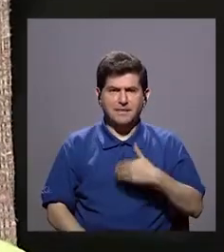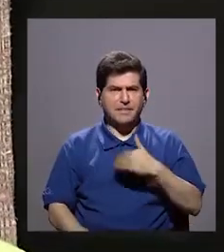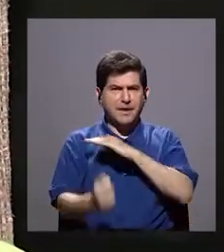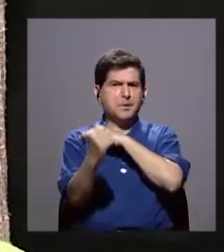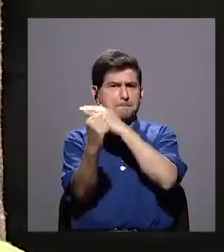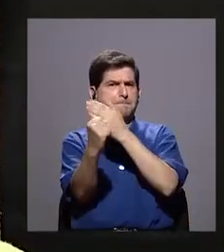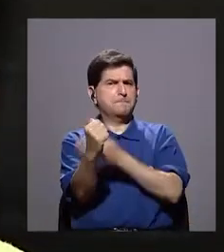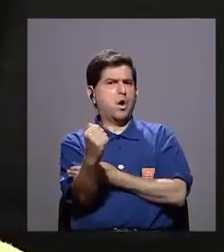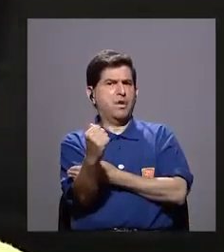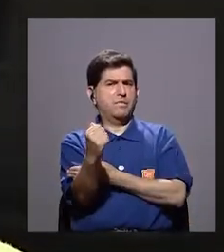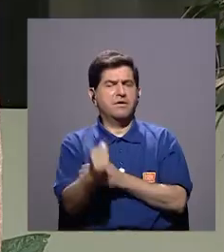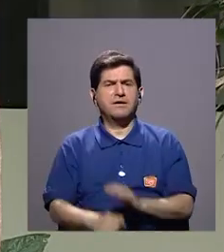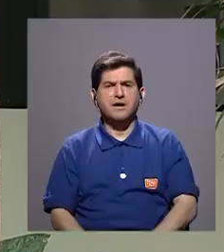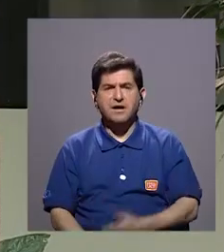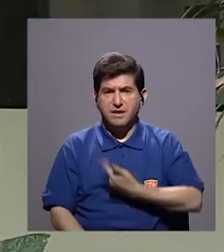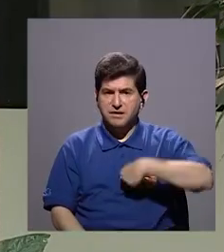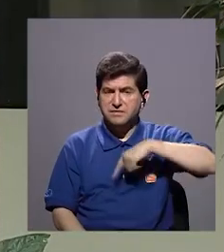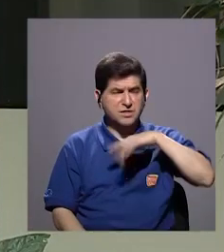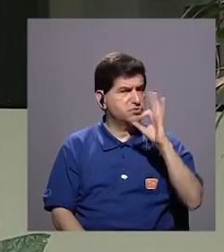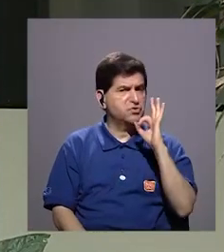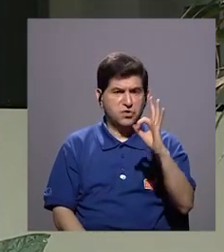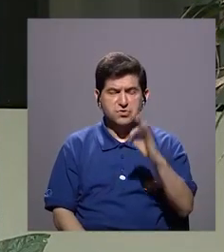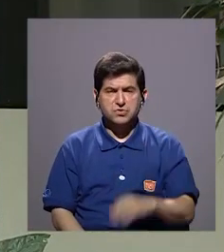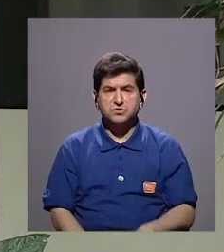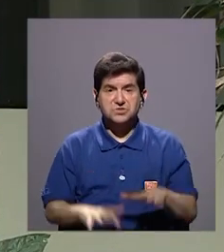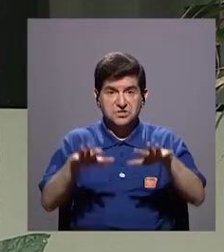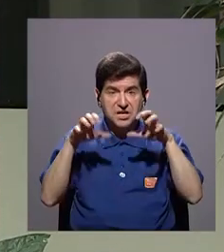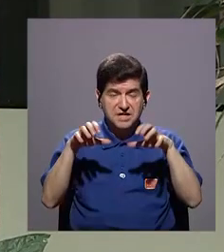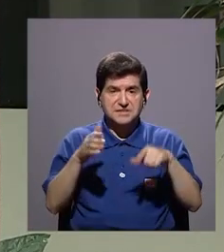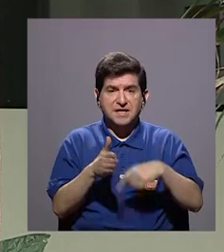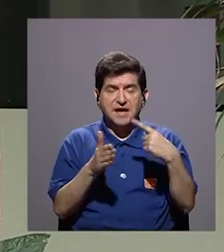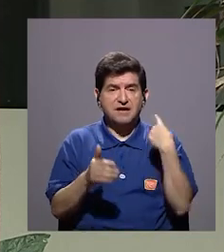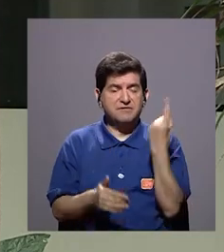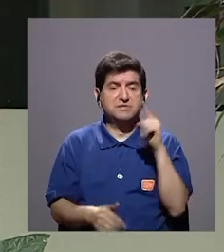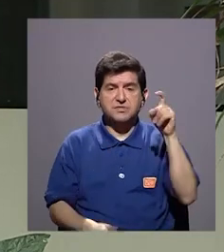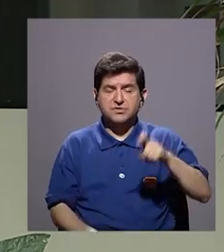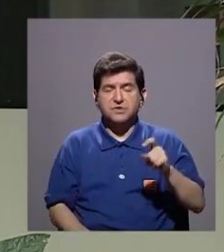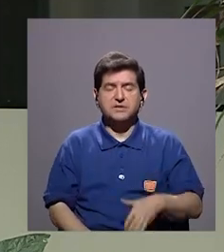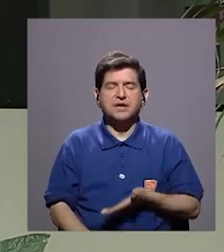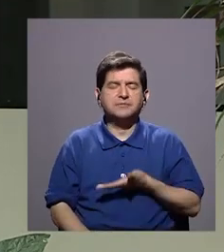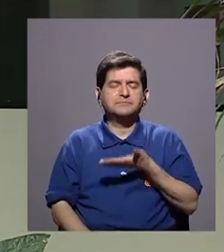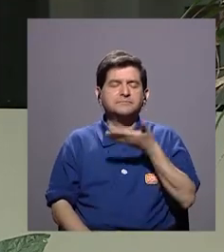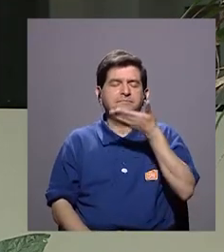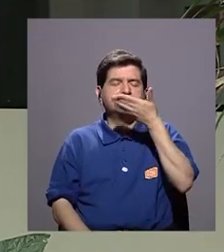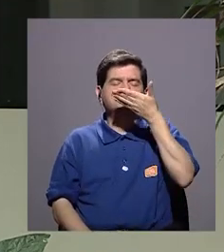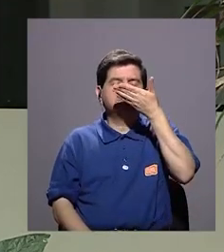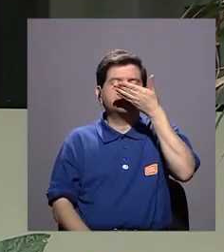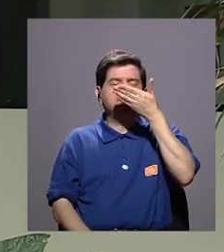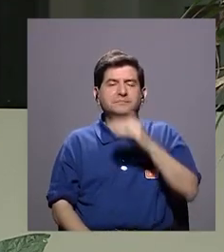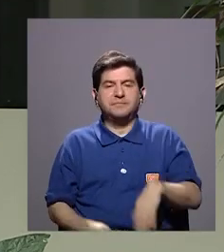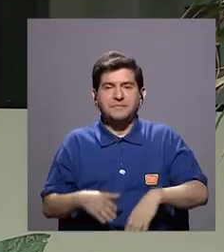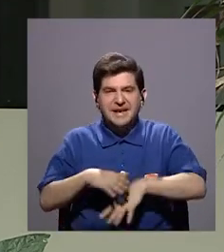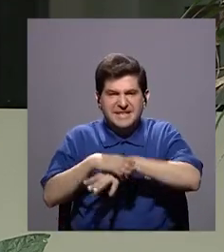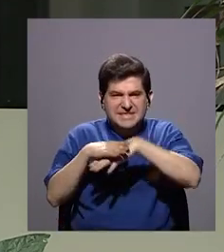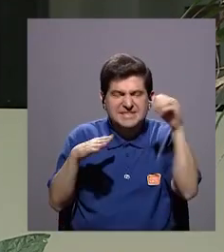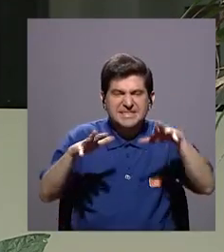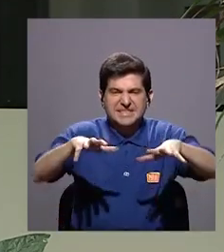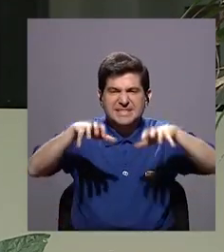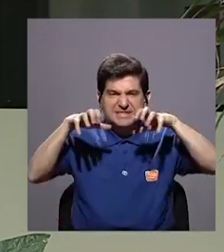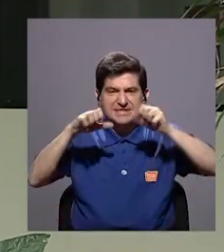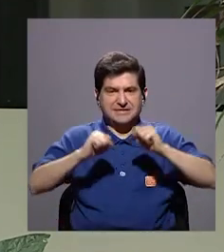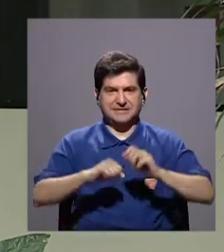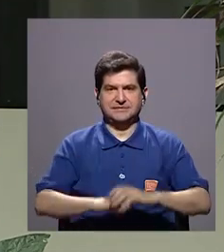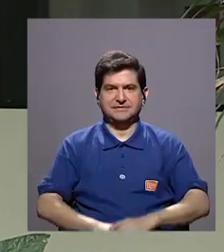También tiene mucho poder, porque cuando no estamos bien, estamos estresados, a veces solo necesitamos respirar y sacar todo el